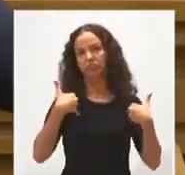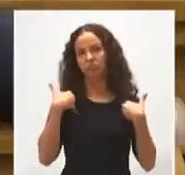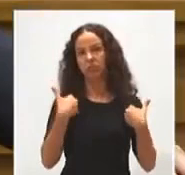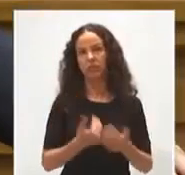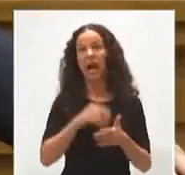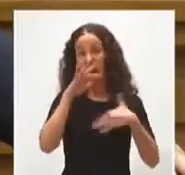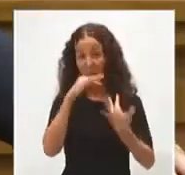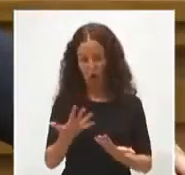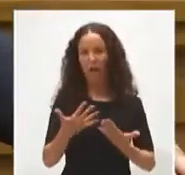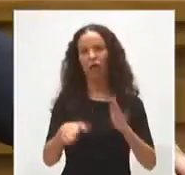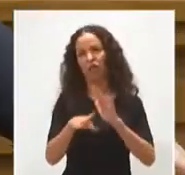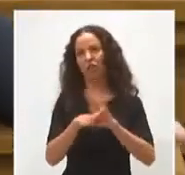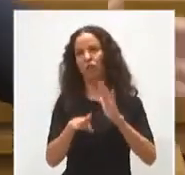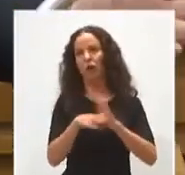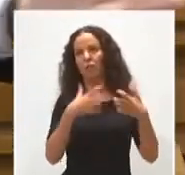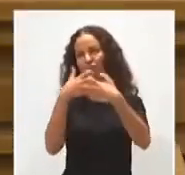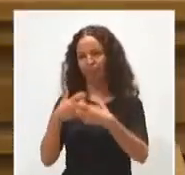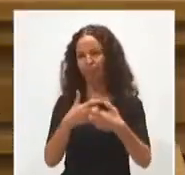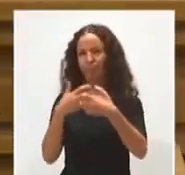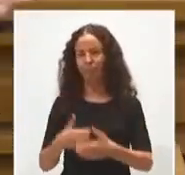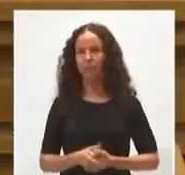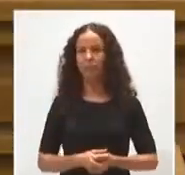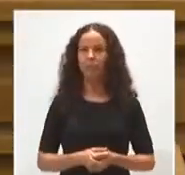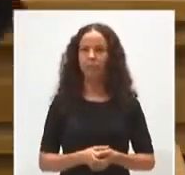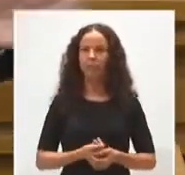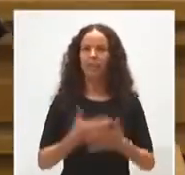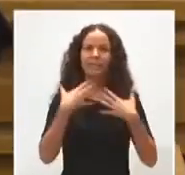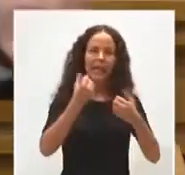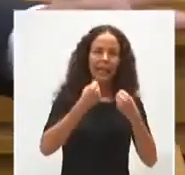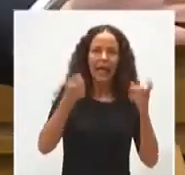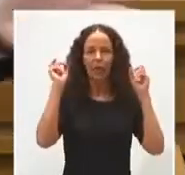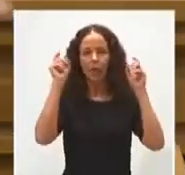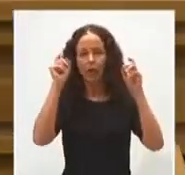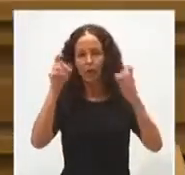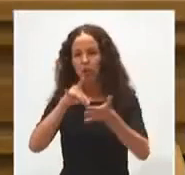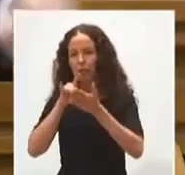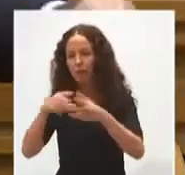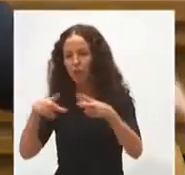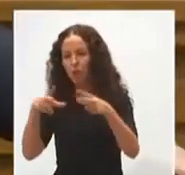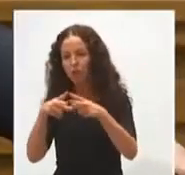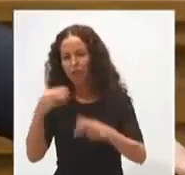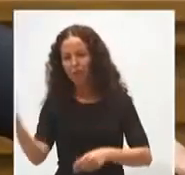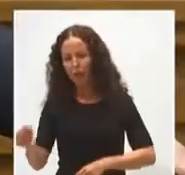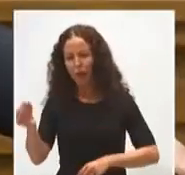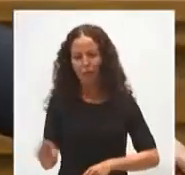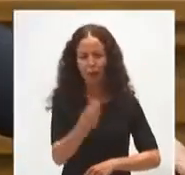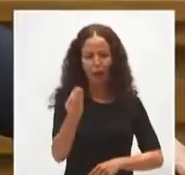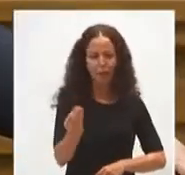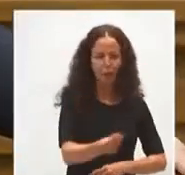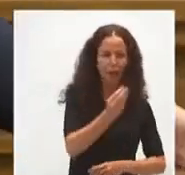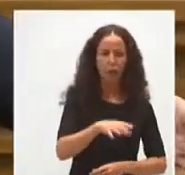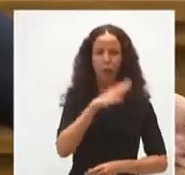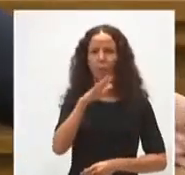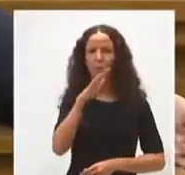ahora por supuesto levantar la sanidad la educación los servicios sociales de los recortes de los recortes